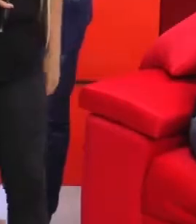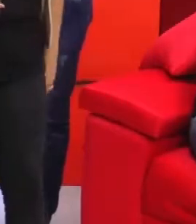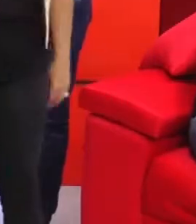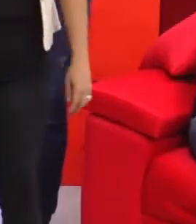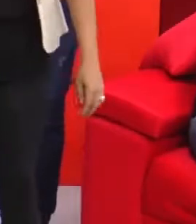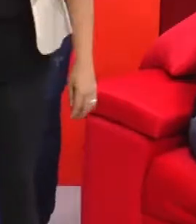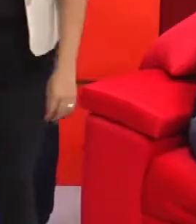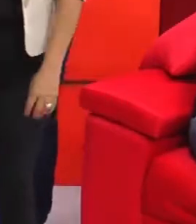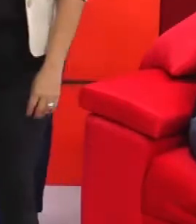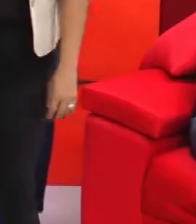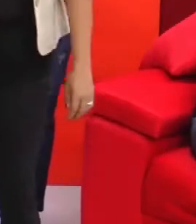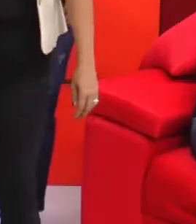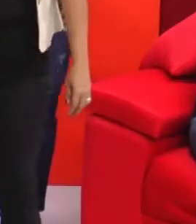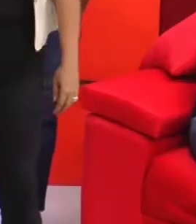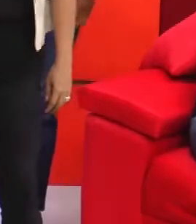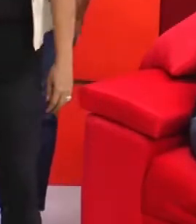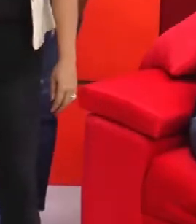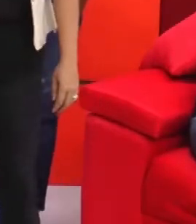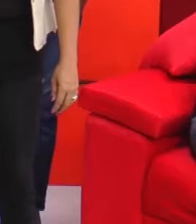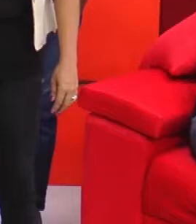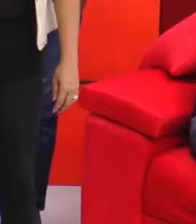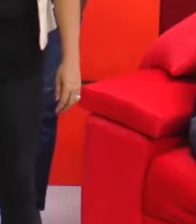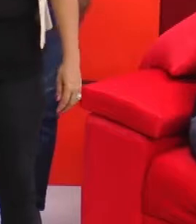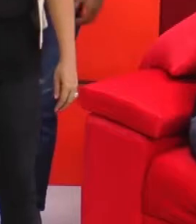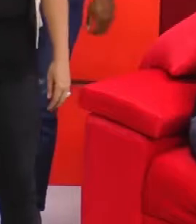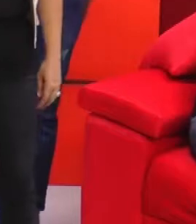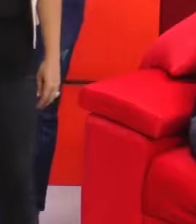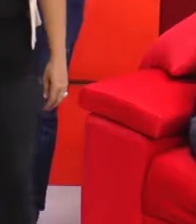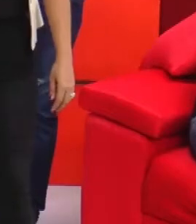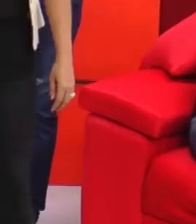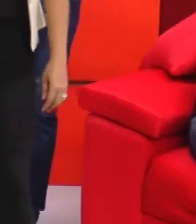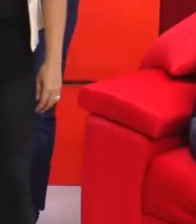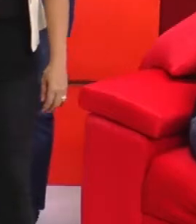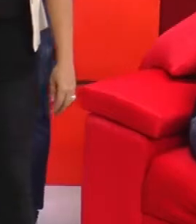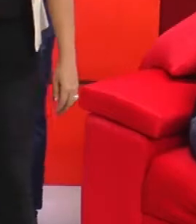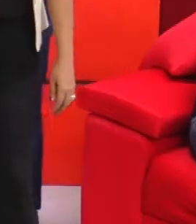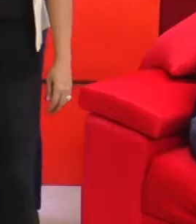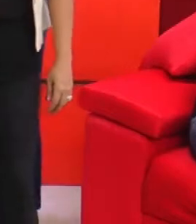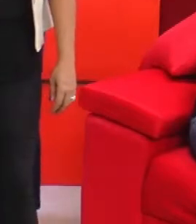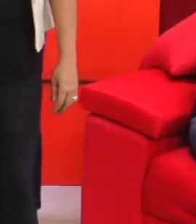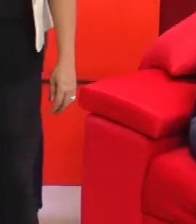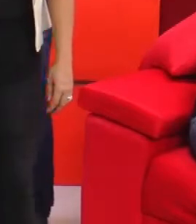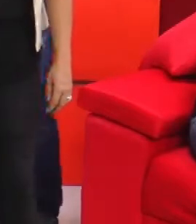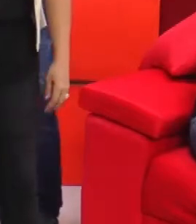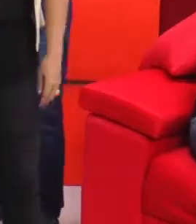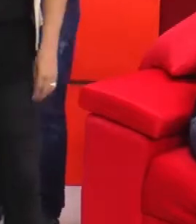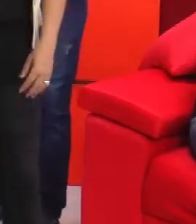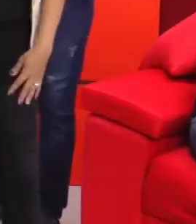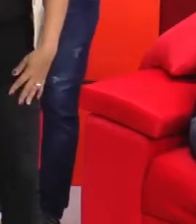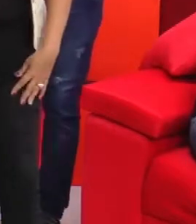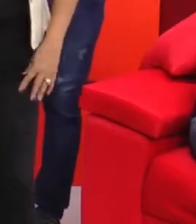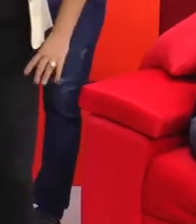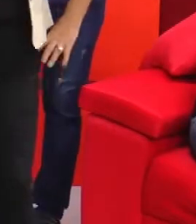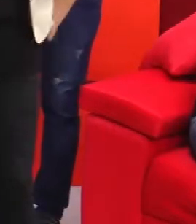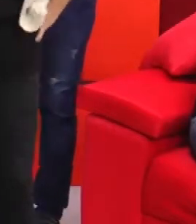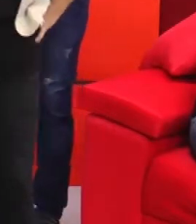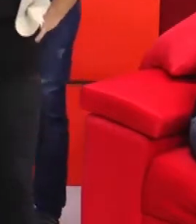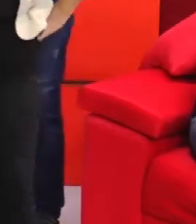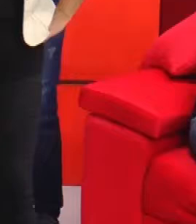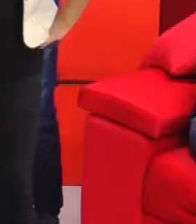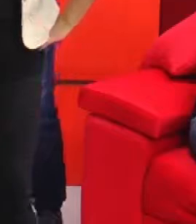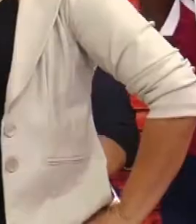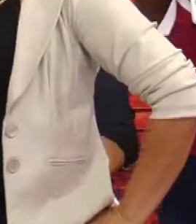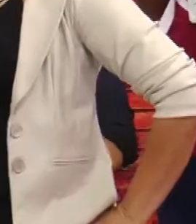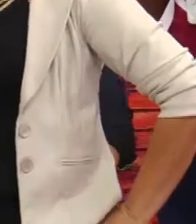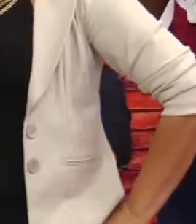Bueno, Sandra, la vez pasada tú estuviste acá hablándonos acerca de tu carrera, pero en este momento yo me encuentro en mis manos con tu nueva producción que se llama